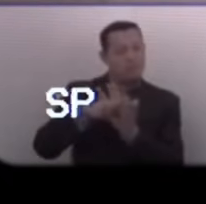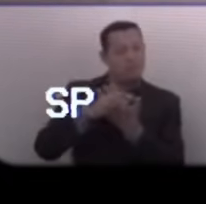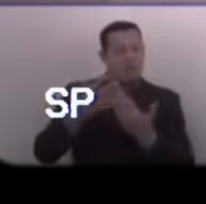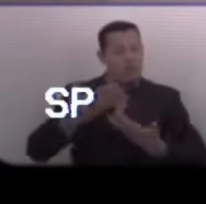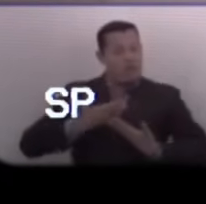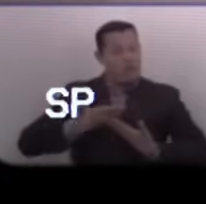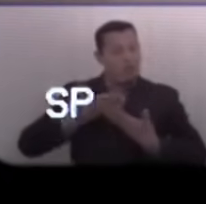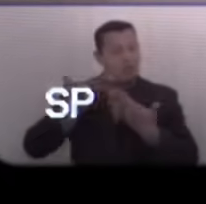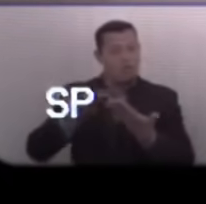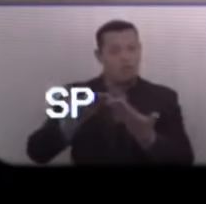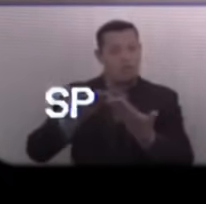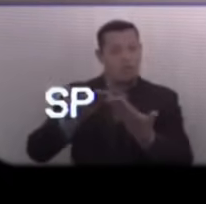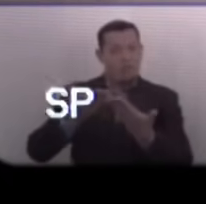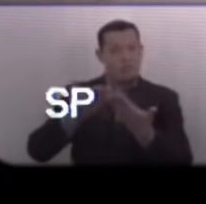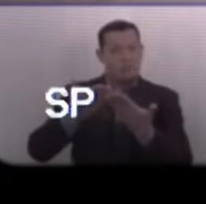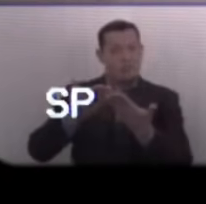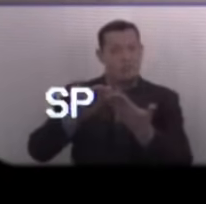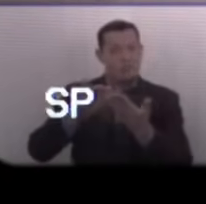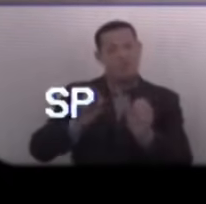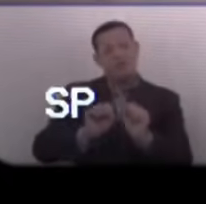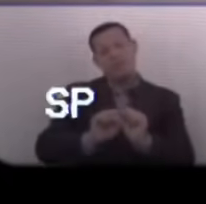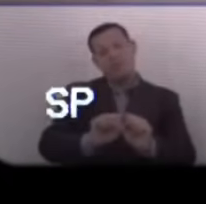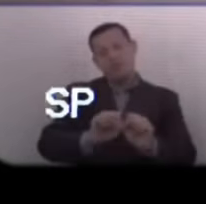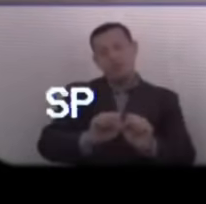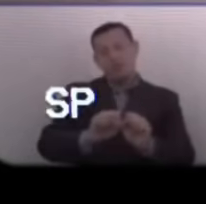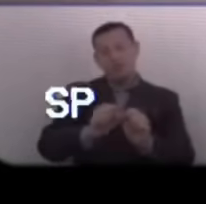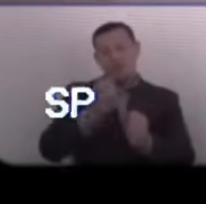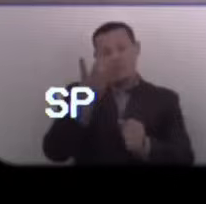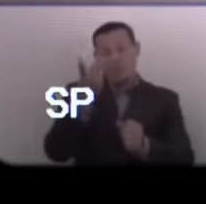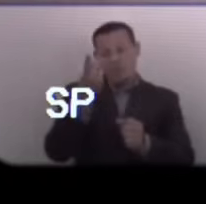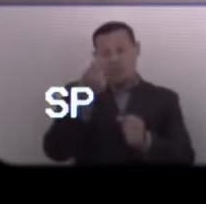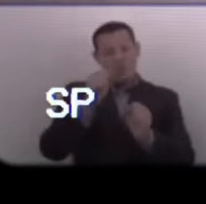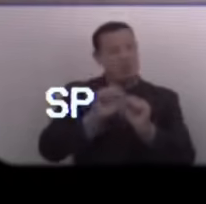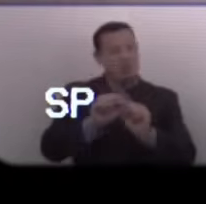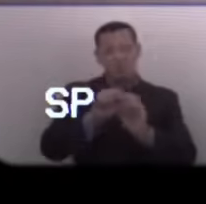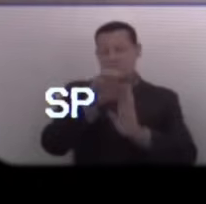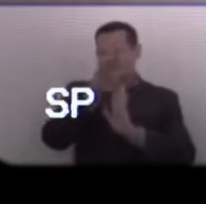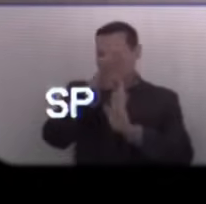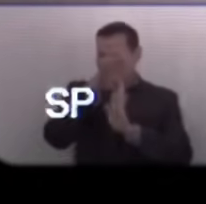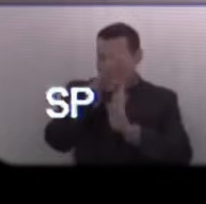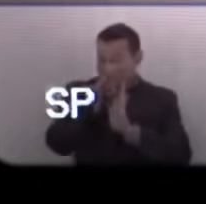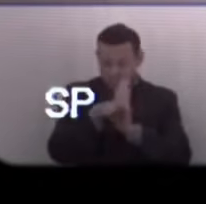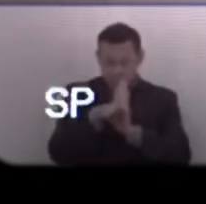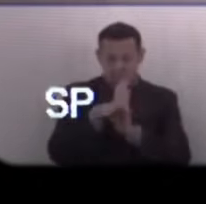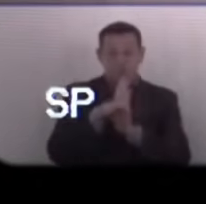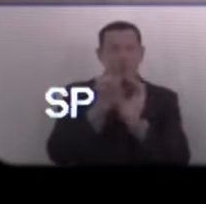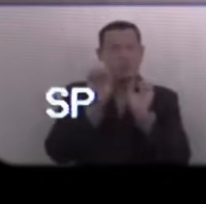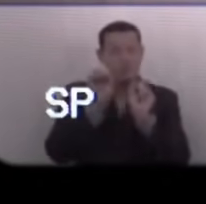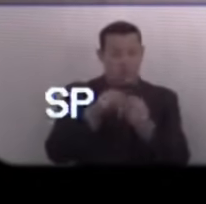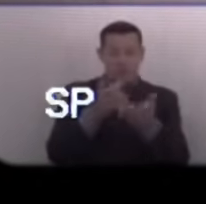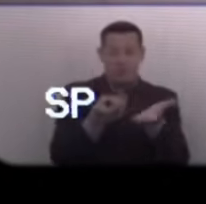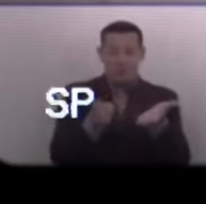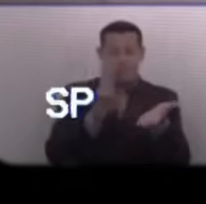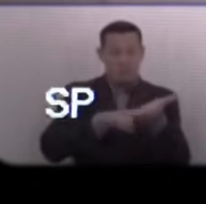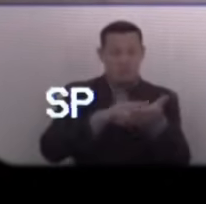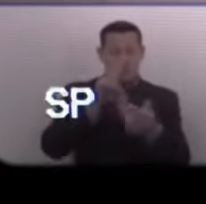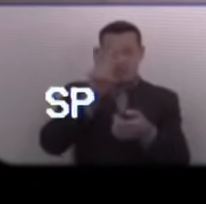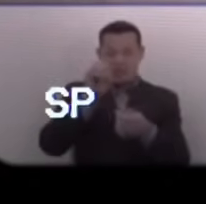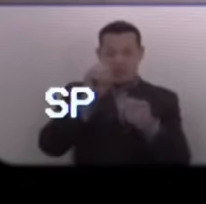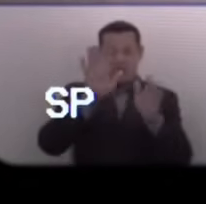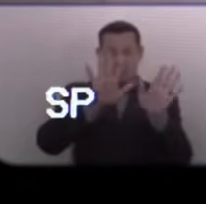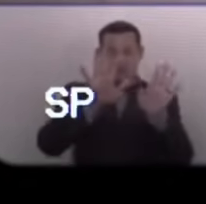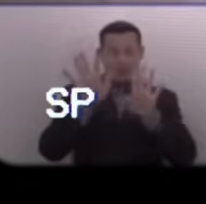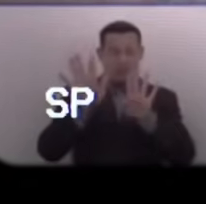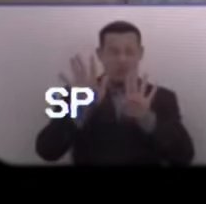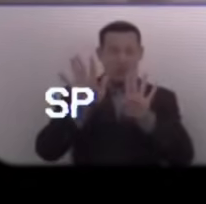ayudó a que la ola de homicidios bajara tanto que pudimos registrar desde